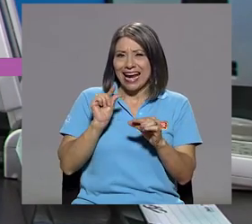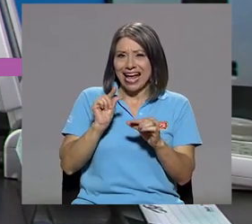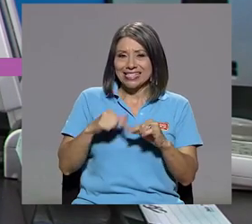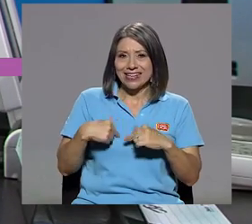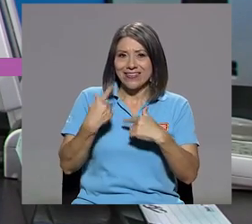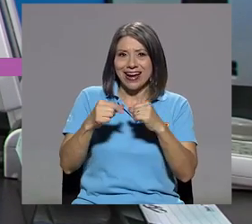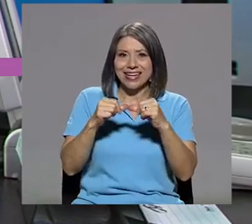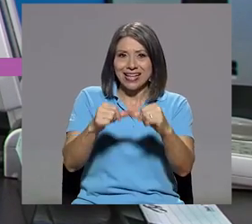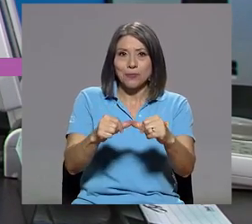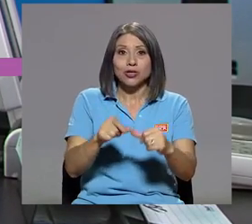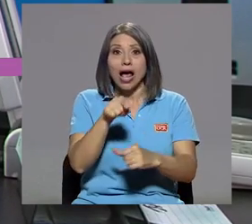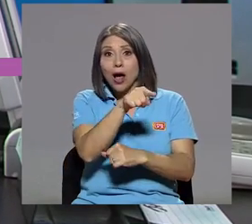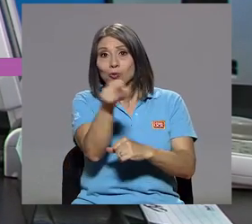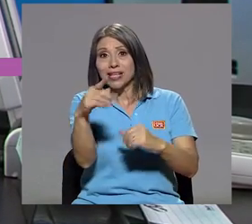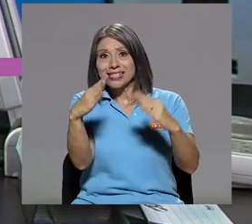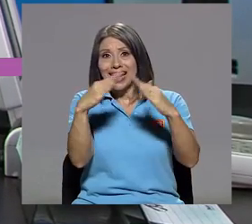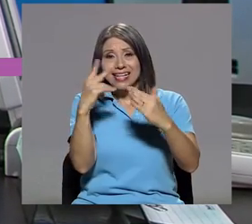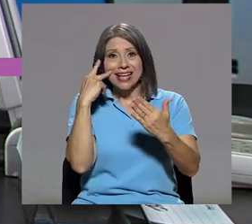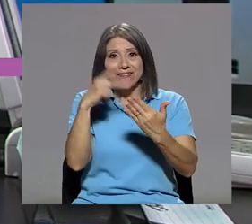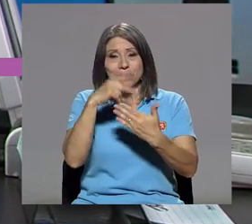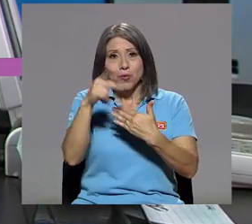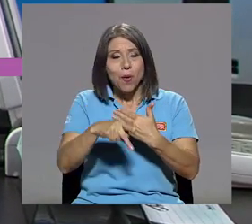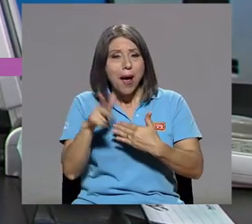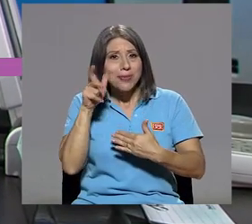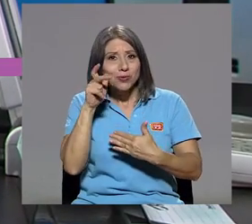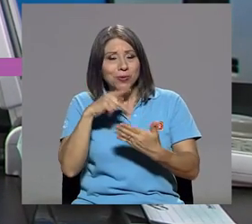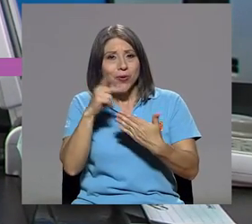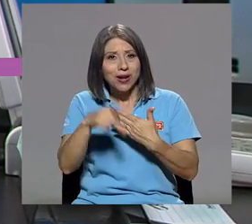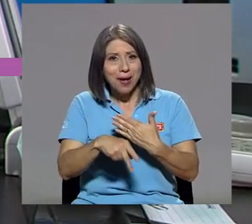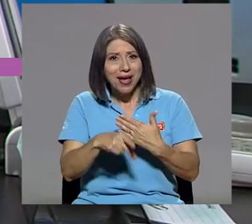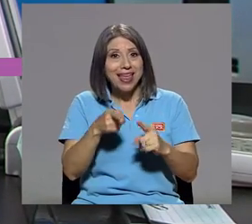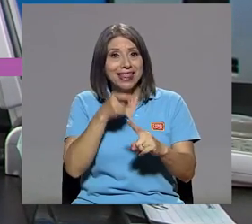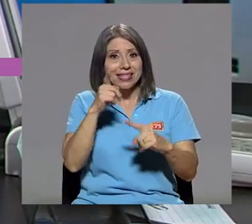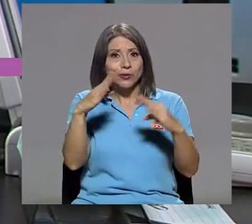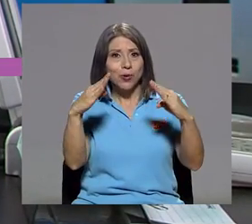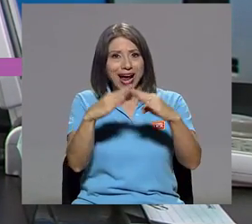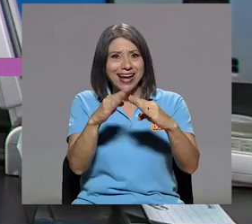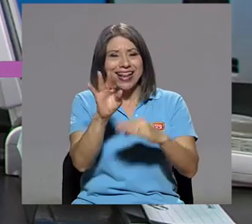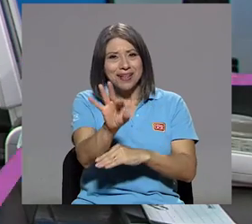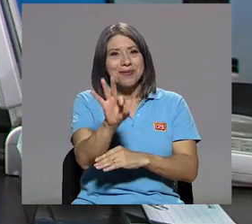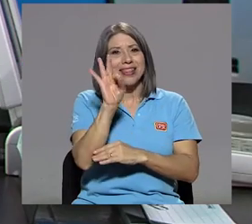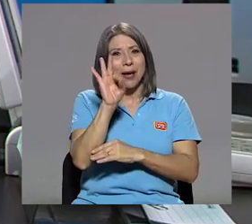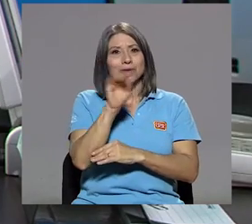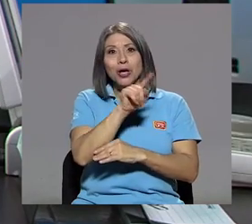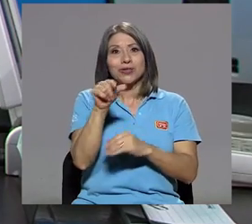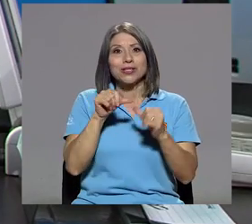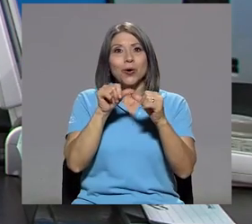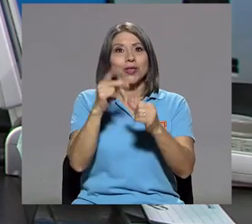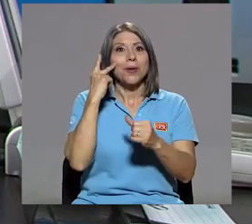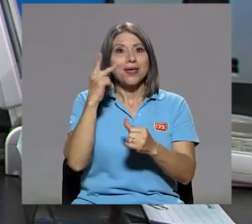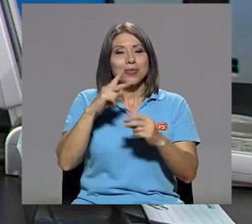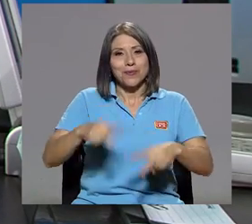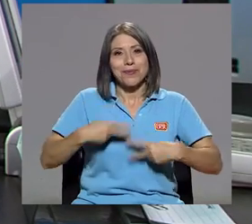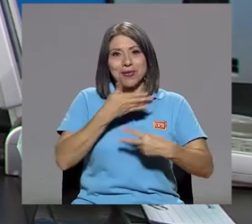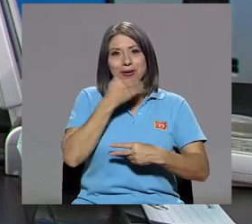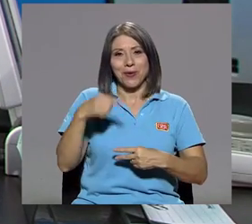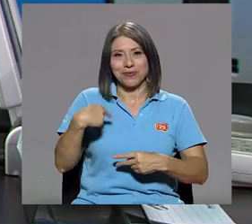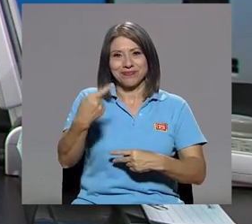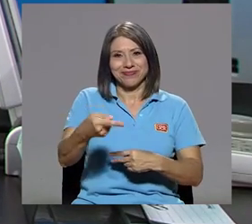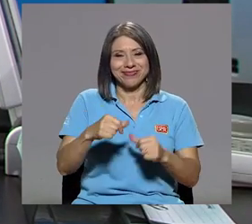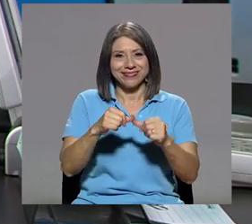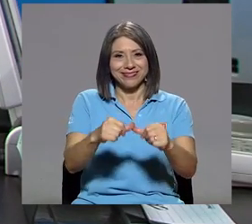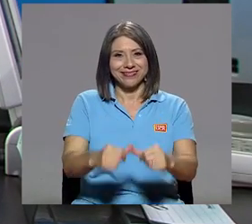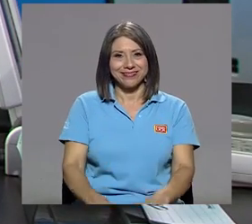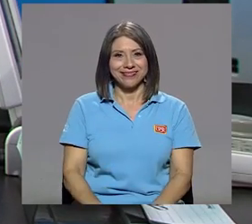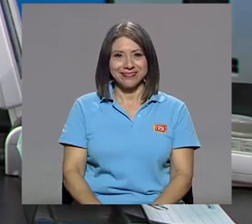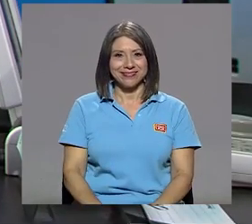ya casi regresamos. A ustedes en casa que nos ven y nos escuchan desde su hogar, le invitamos a que nos sigan viendo en Vivir Mejor en unos minutos.